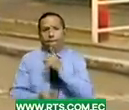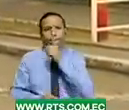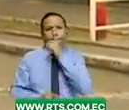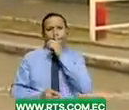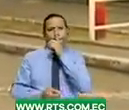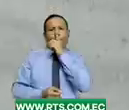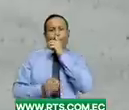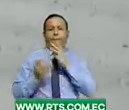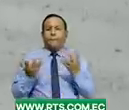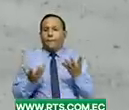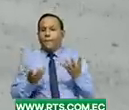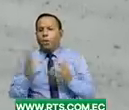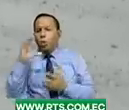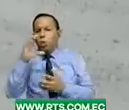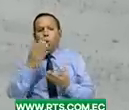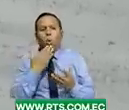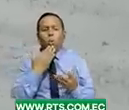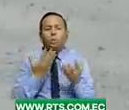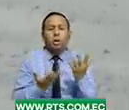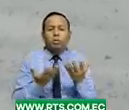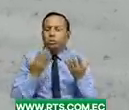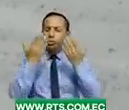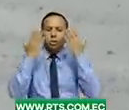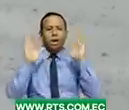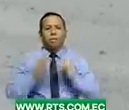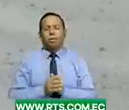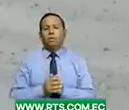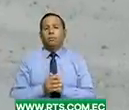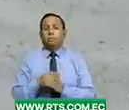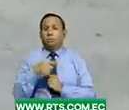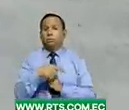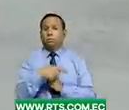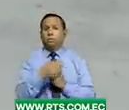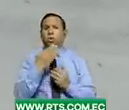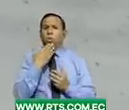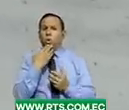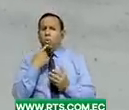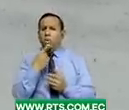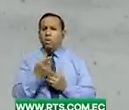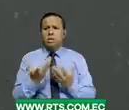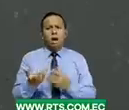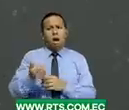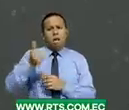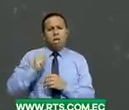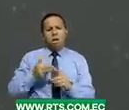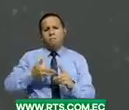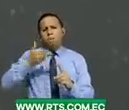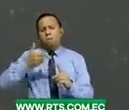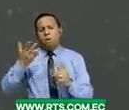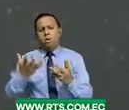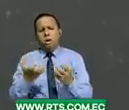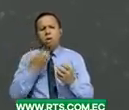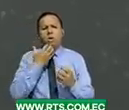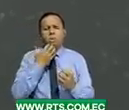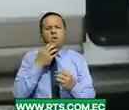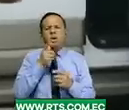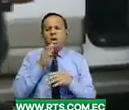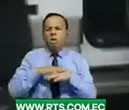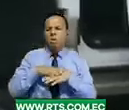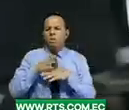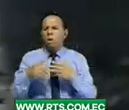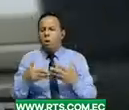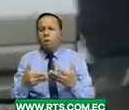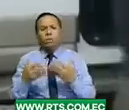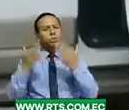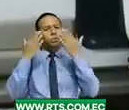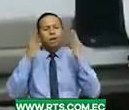al respecto. Tampoco se ha dado a conocer sobre las motivaciones del atentado y los responsables, ya